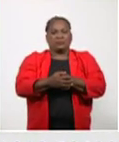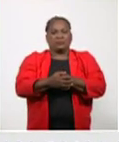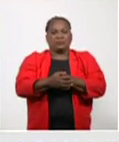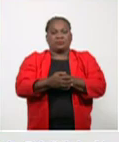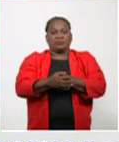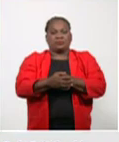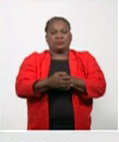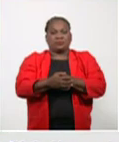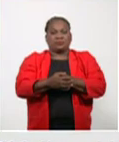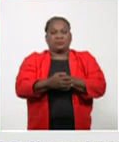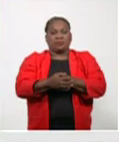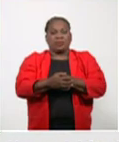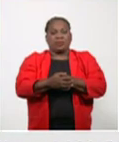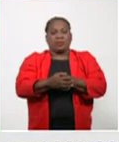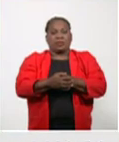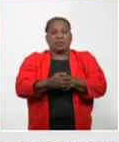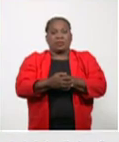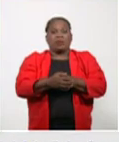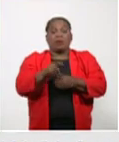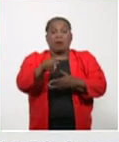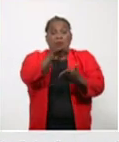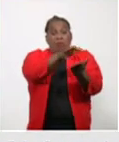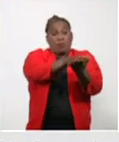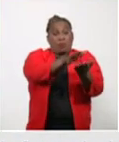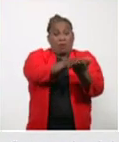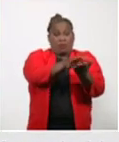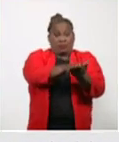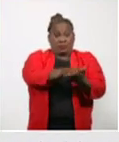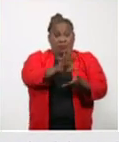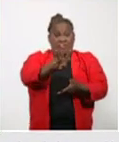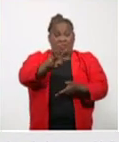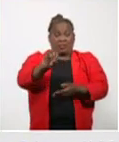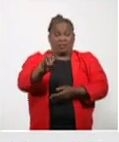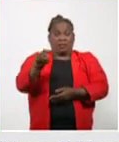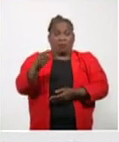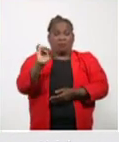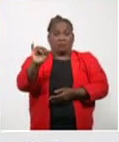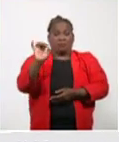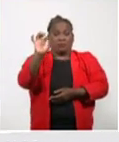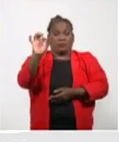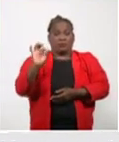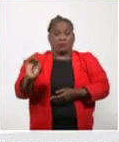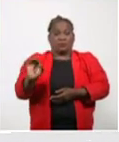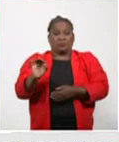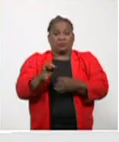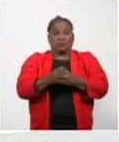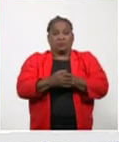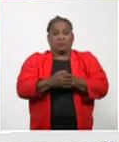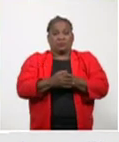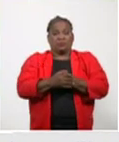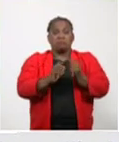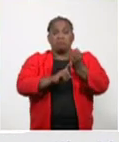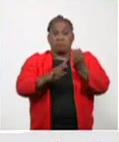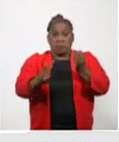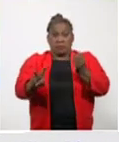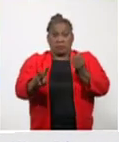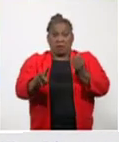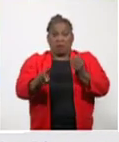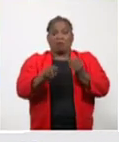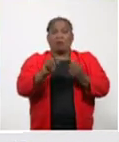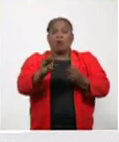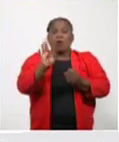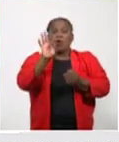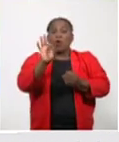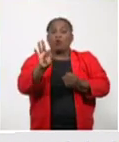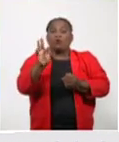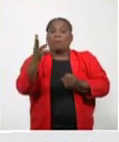Y en el acumulado el 30,6%. Por provincia, los 820